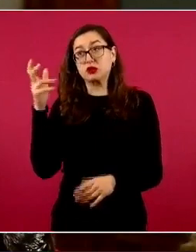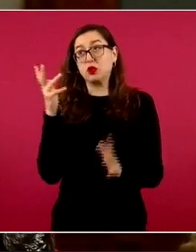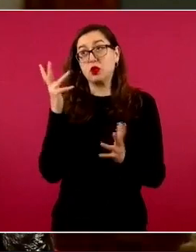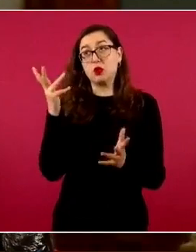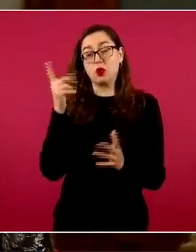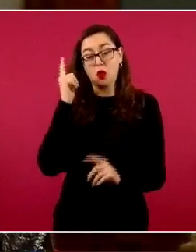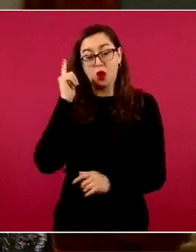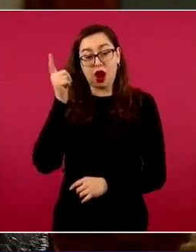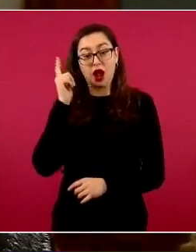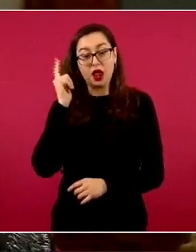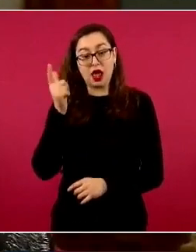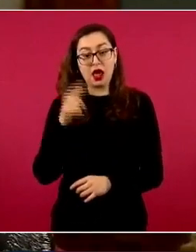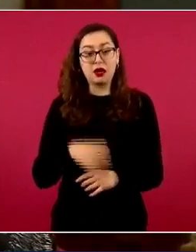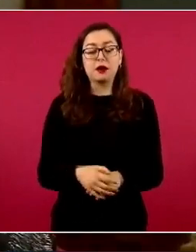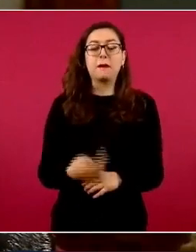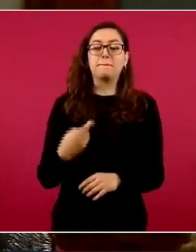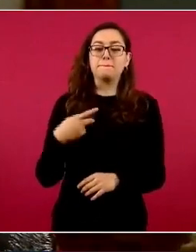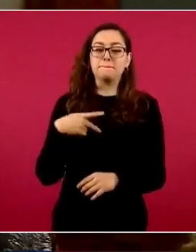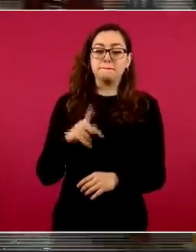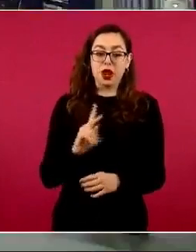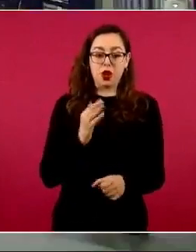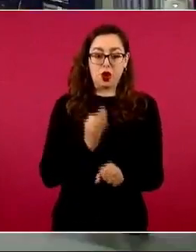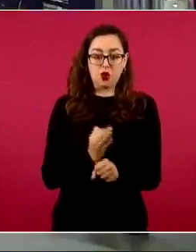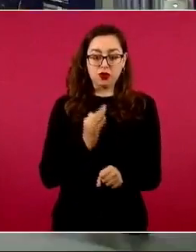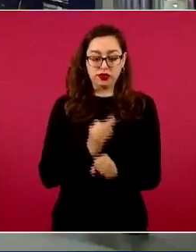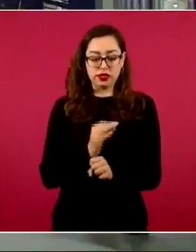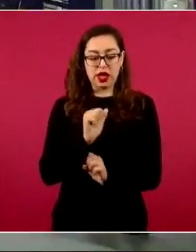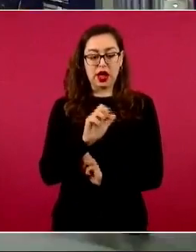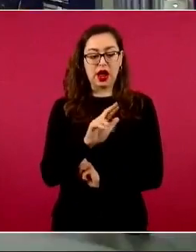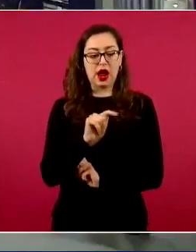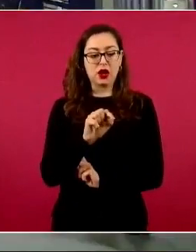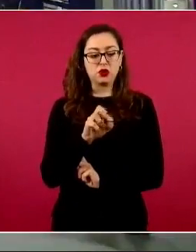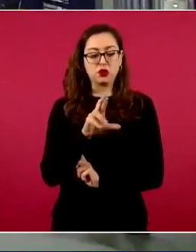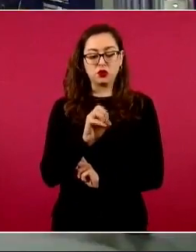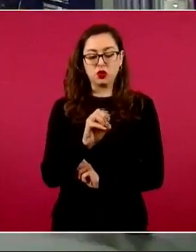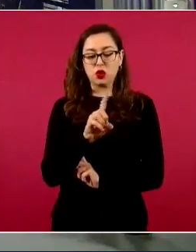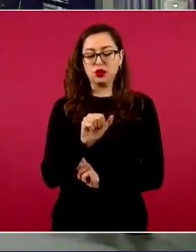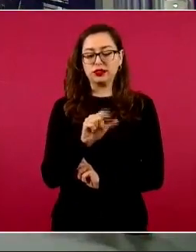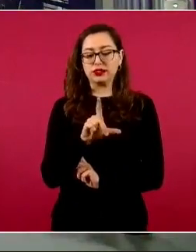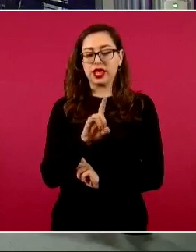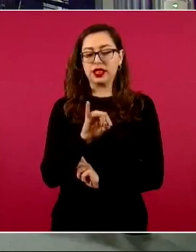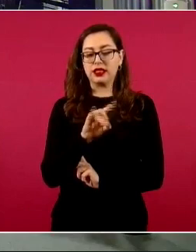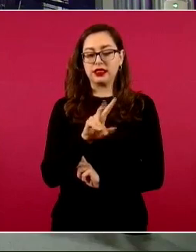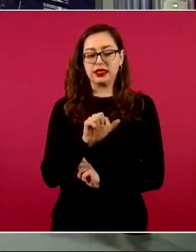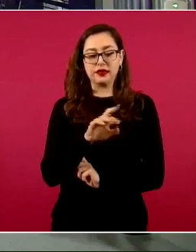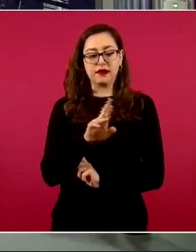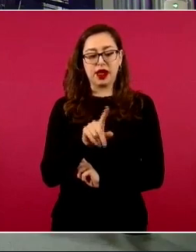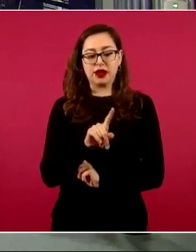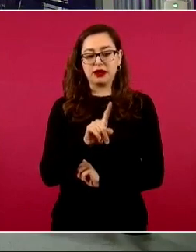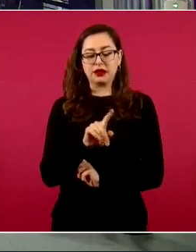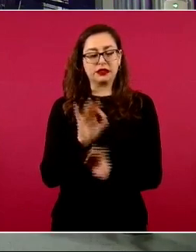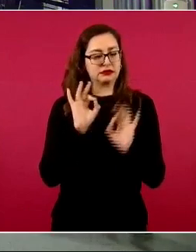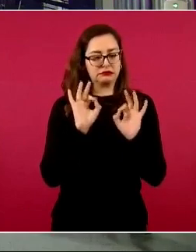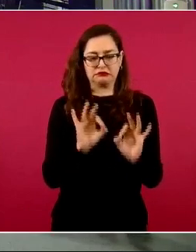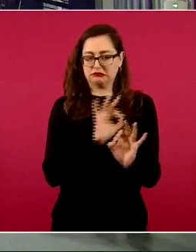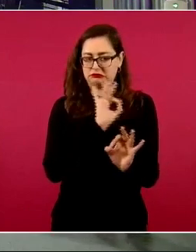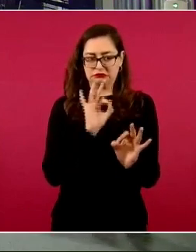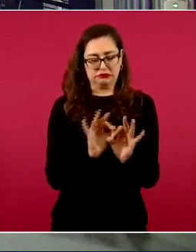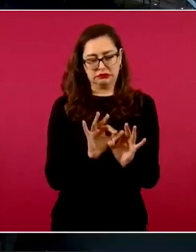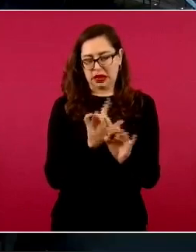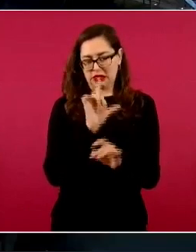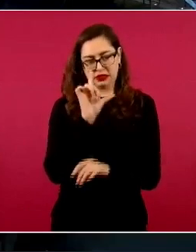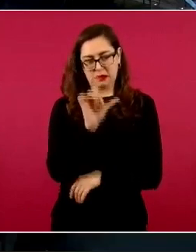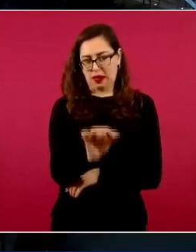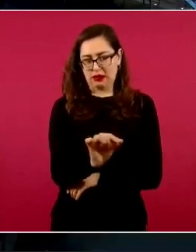preguntarle cómo deja el ministro de la Suprema Corte, Arturo Saldívar Lelo de la Rea, a esta institución que